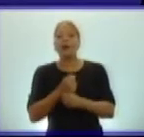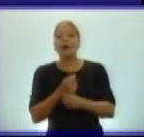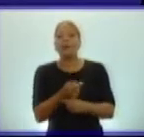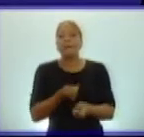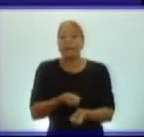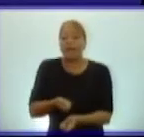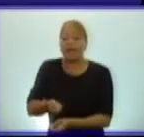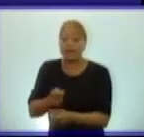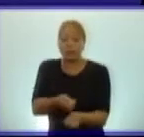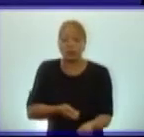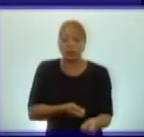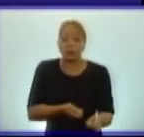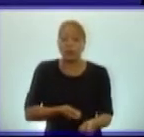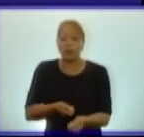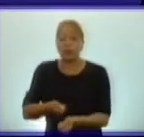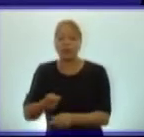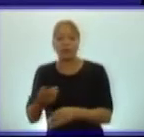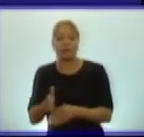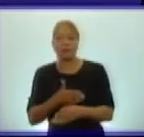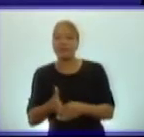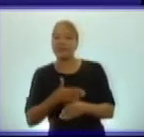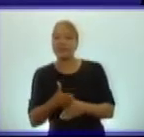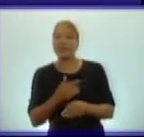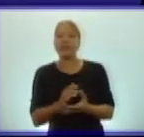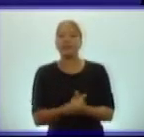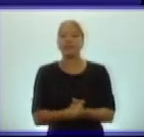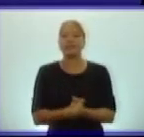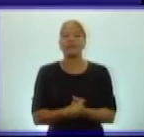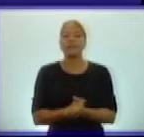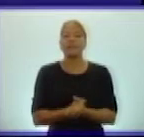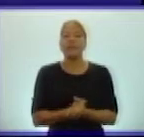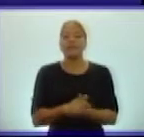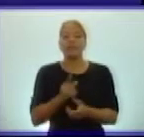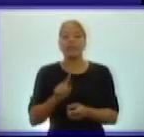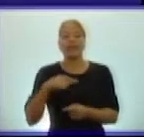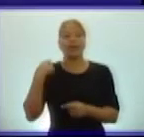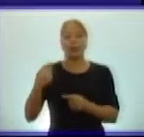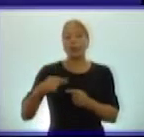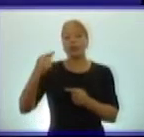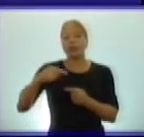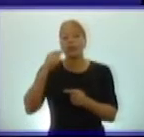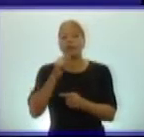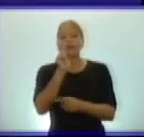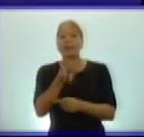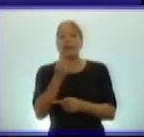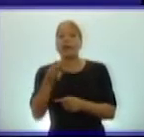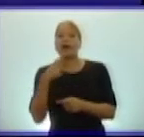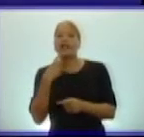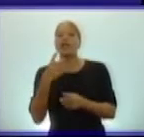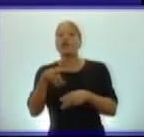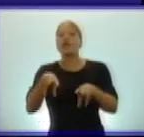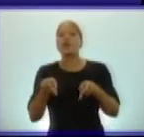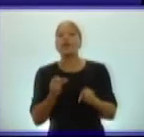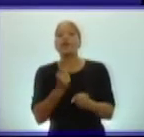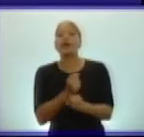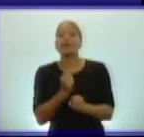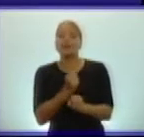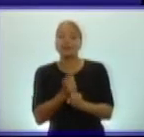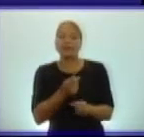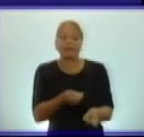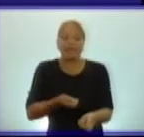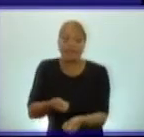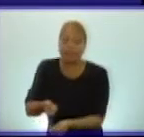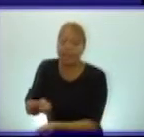agricultura hacían improductivas estas tierras, y era necesario entonces constantemente estar buscando nuevas tierras para desarrollar